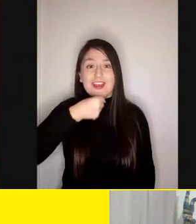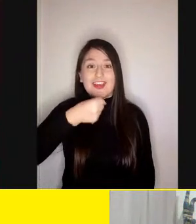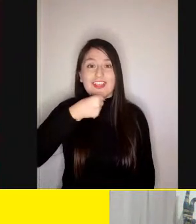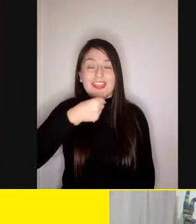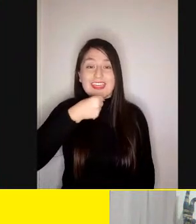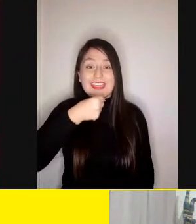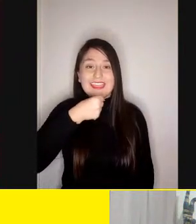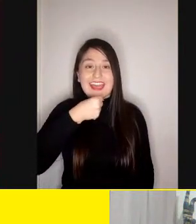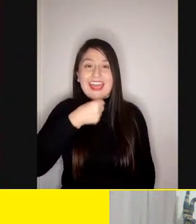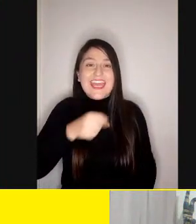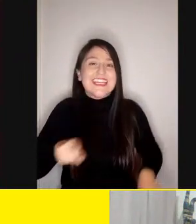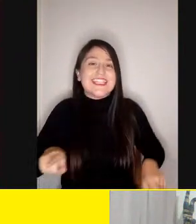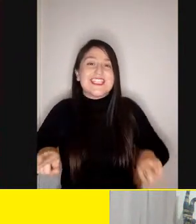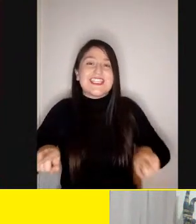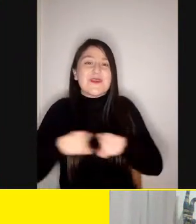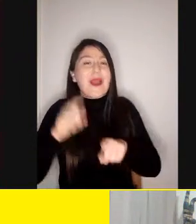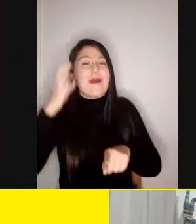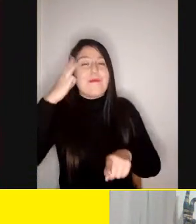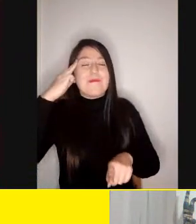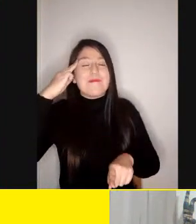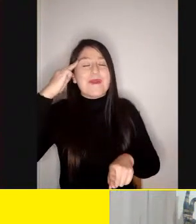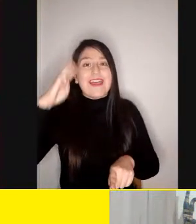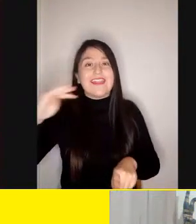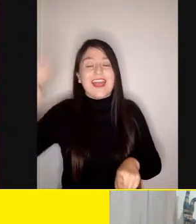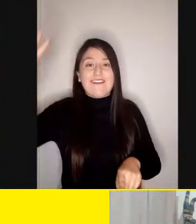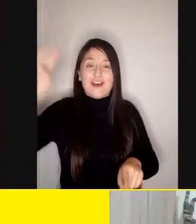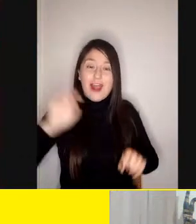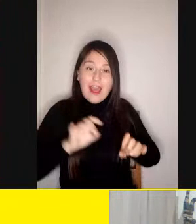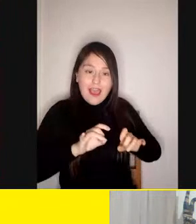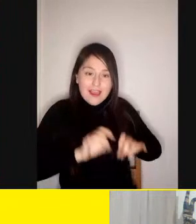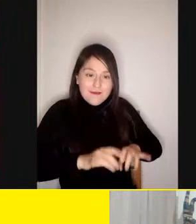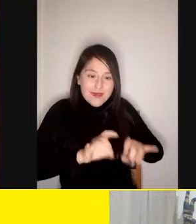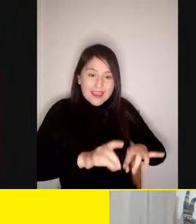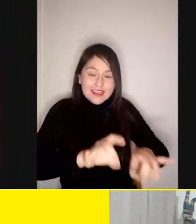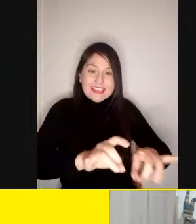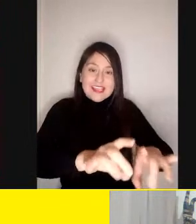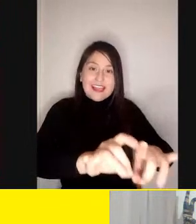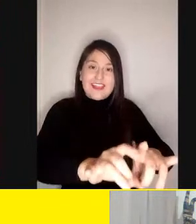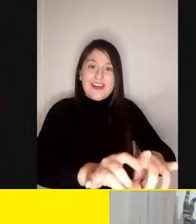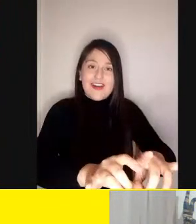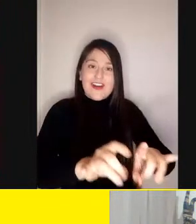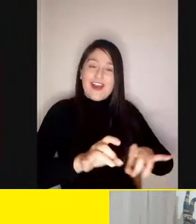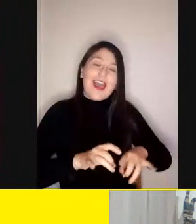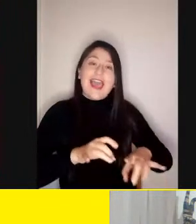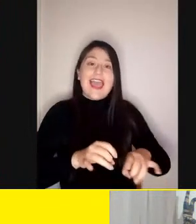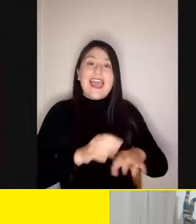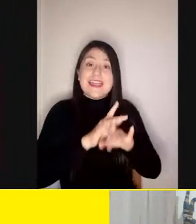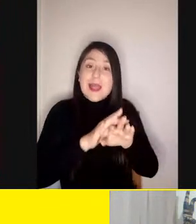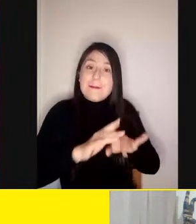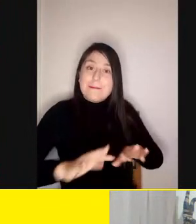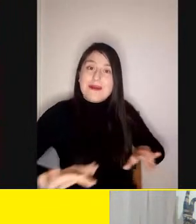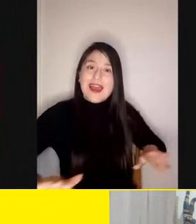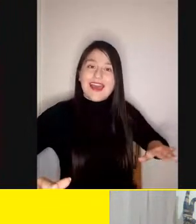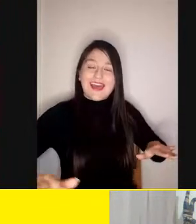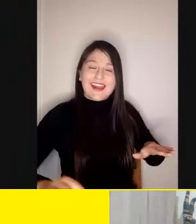el mar y de vuelta le aparecen los pétalos en la playa. En este caso es así, digamos, o sea,